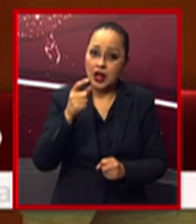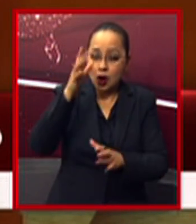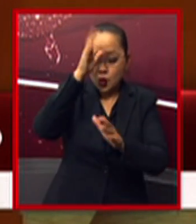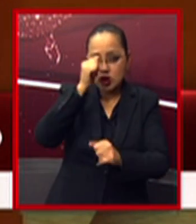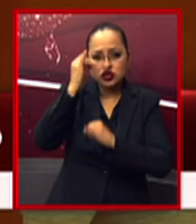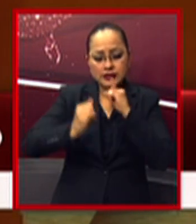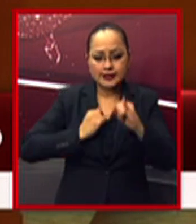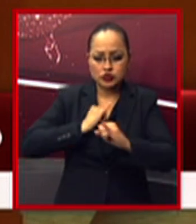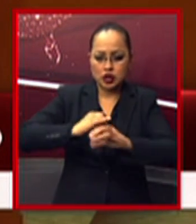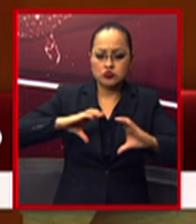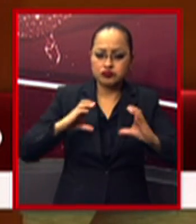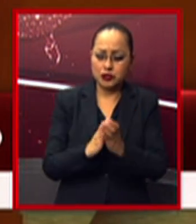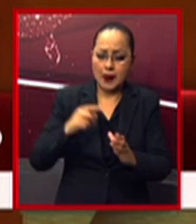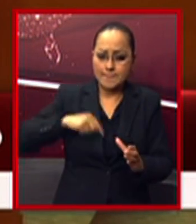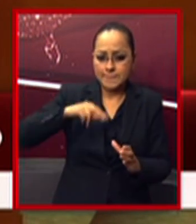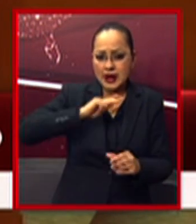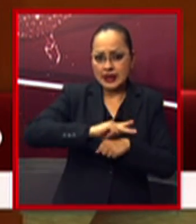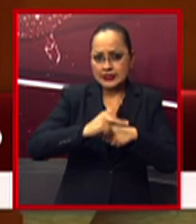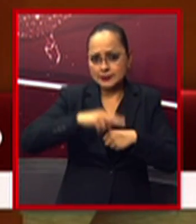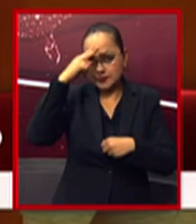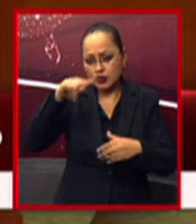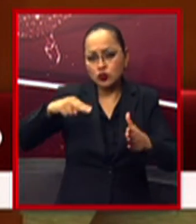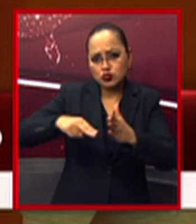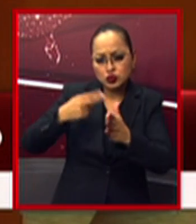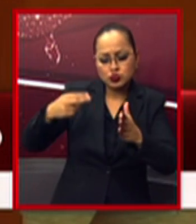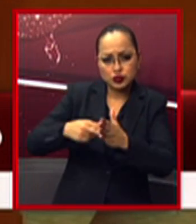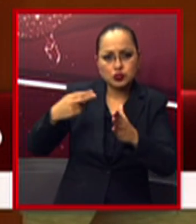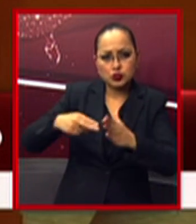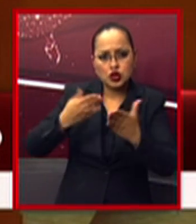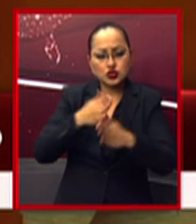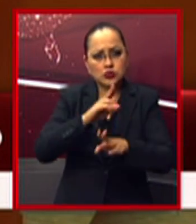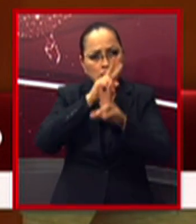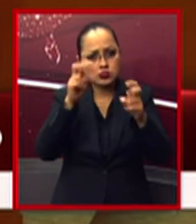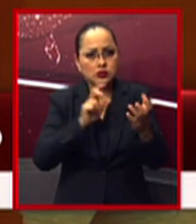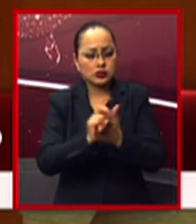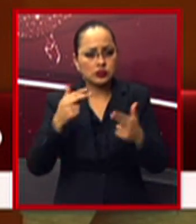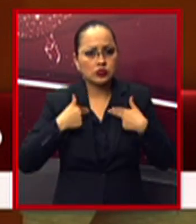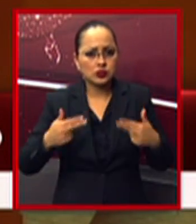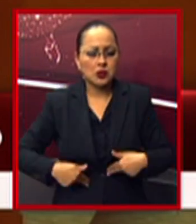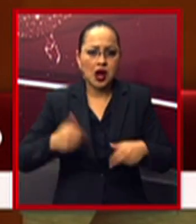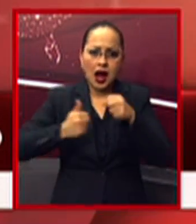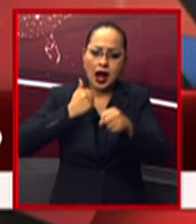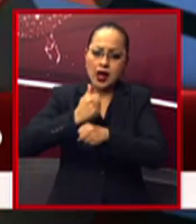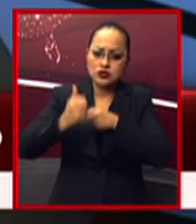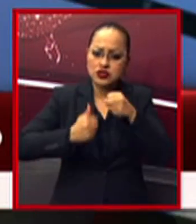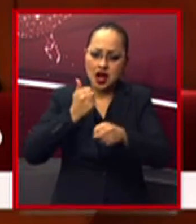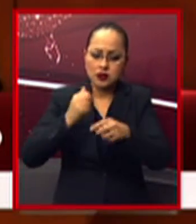y convenciones que ha suscrito nuestro país en materia de derechos humanos desde hace ya varios años.